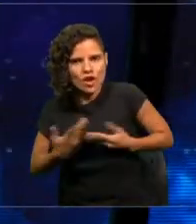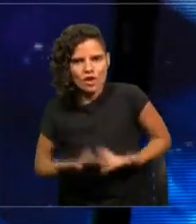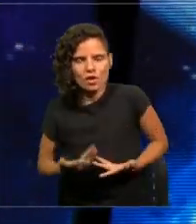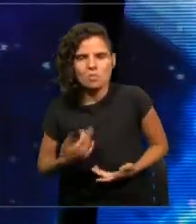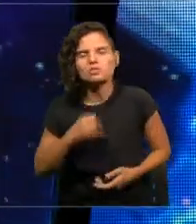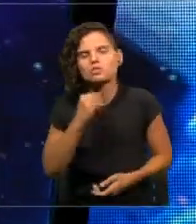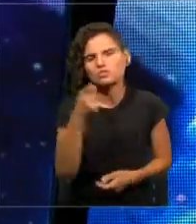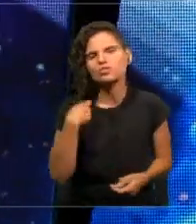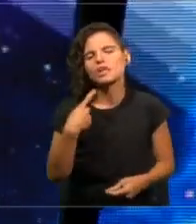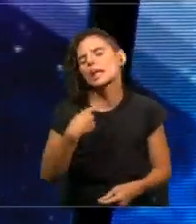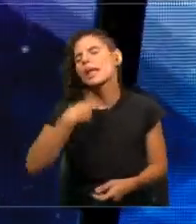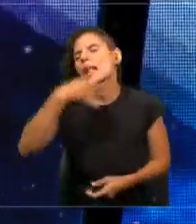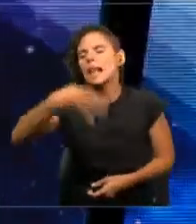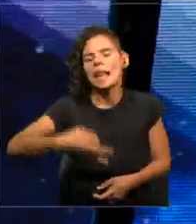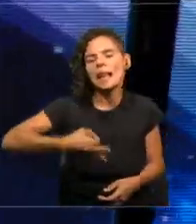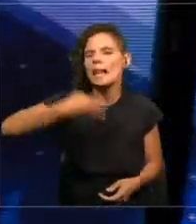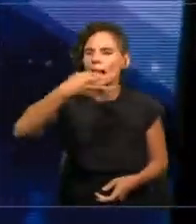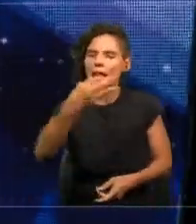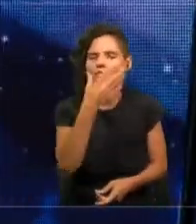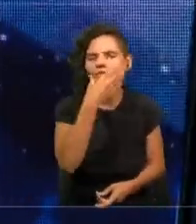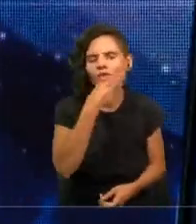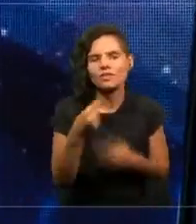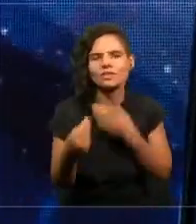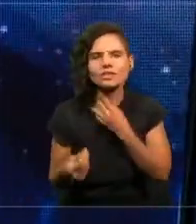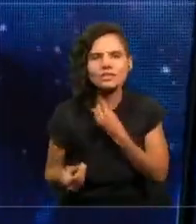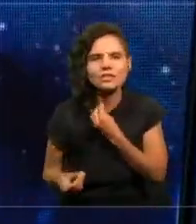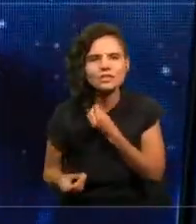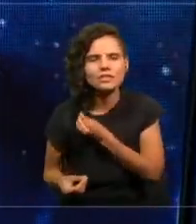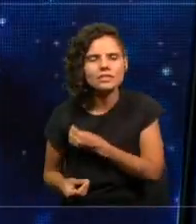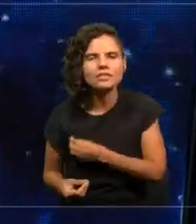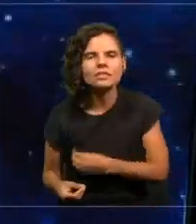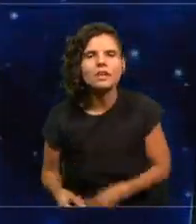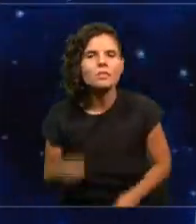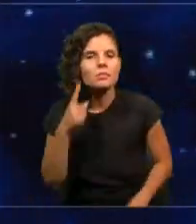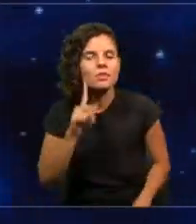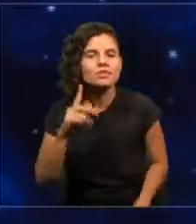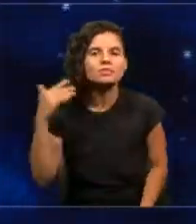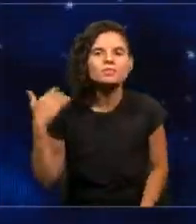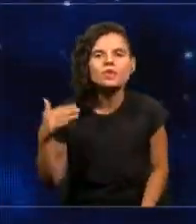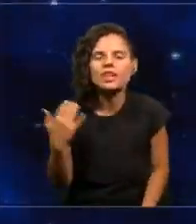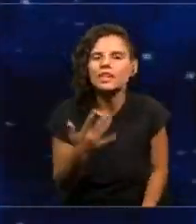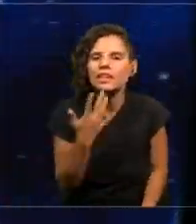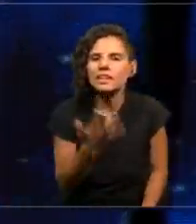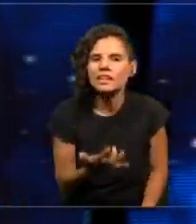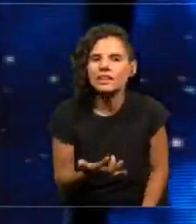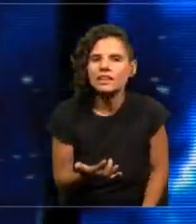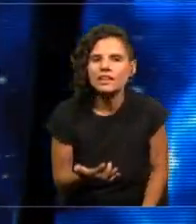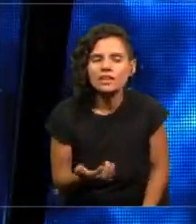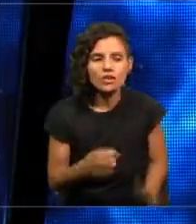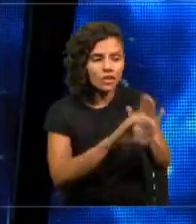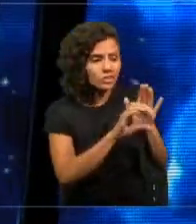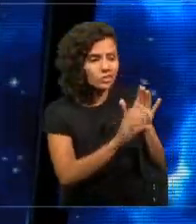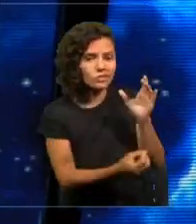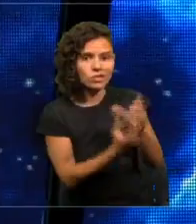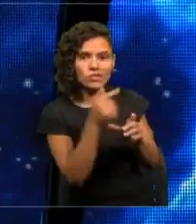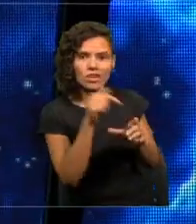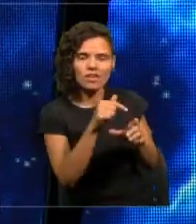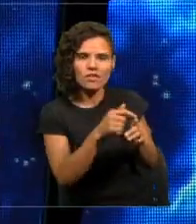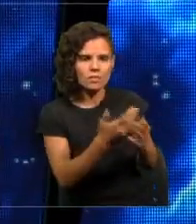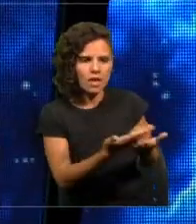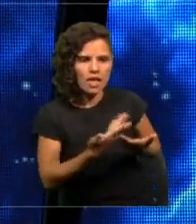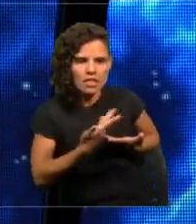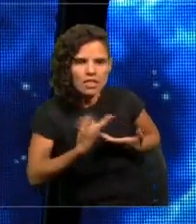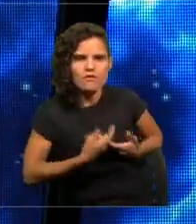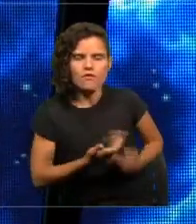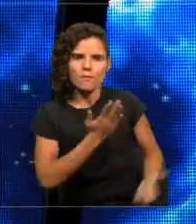bonito en el papel lo importante es que nueva la nueva constitución nos otorgue una protección